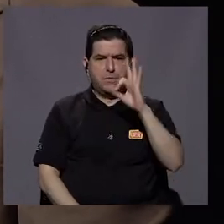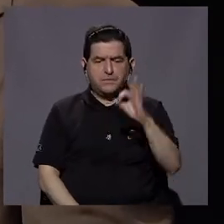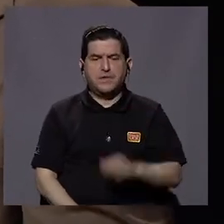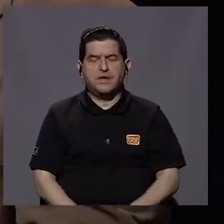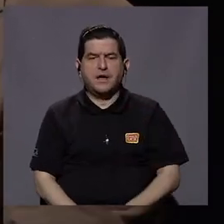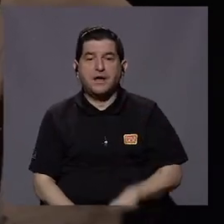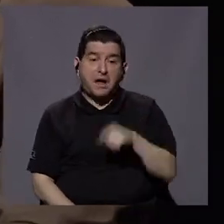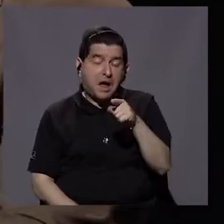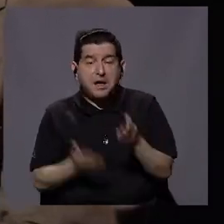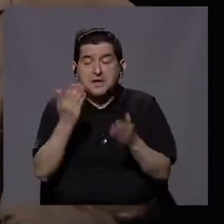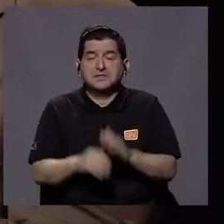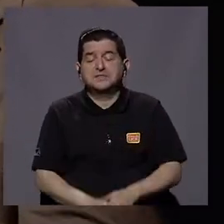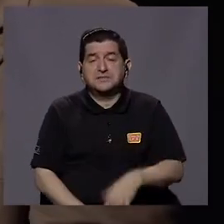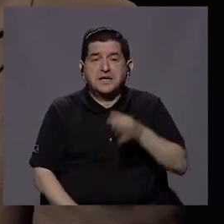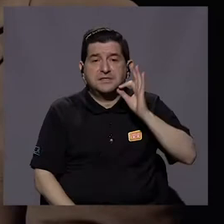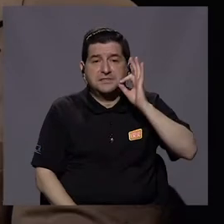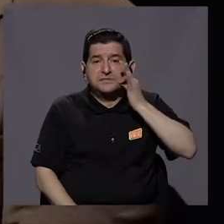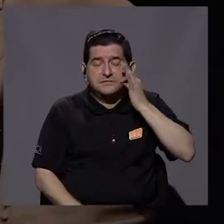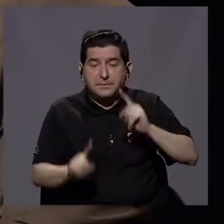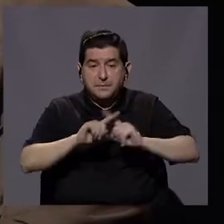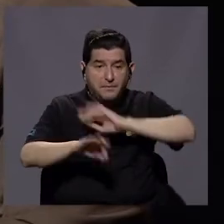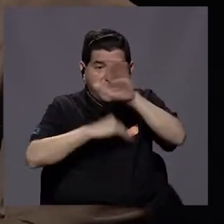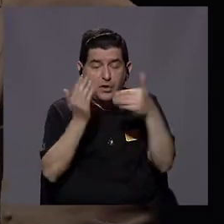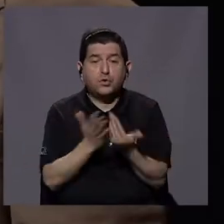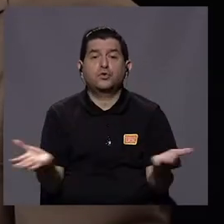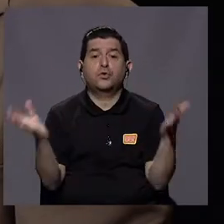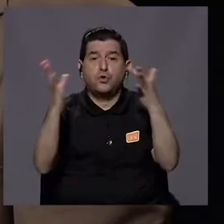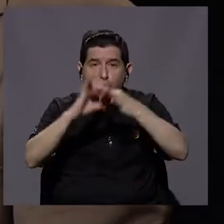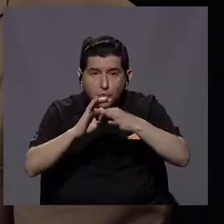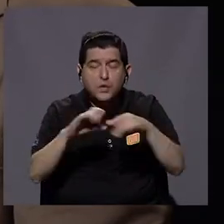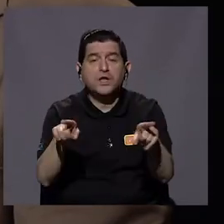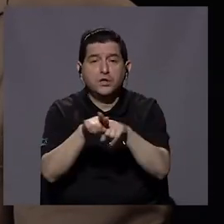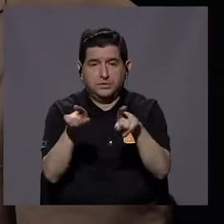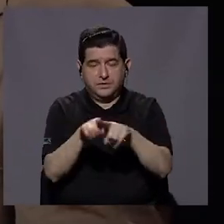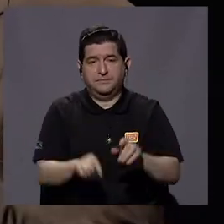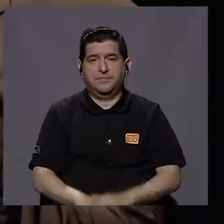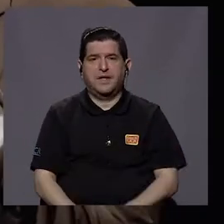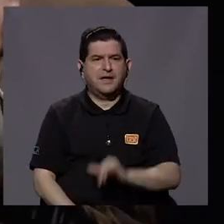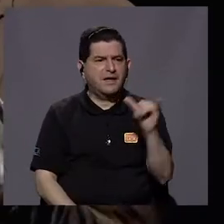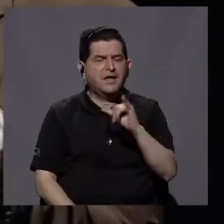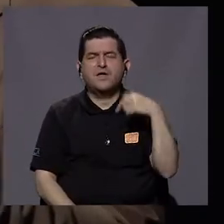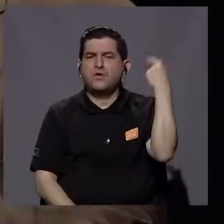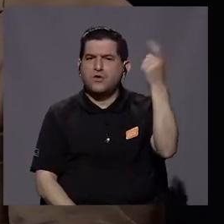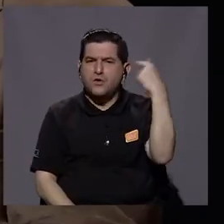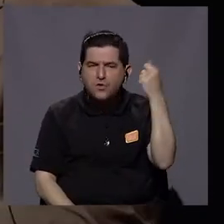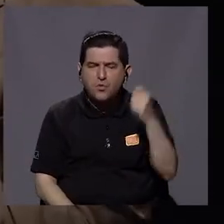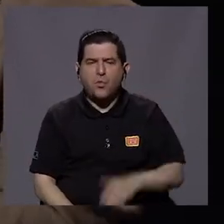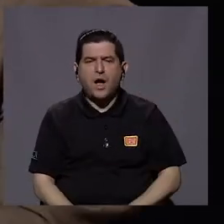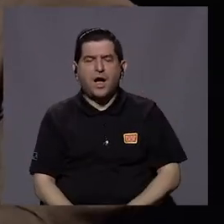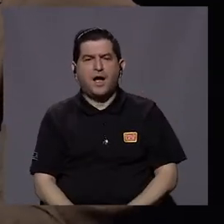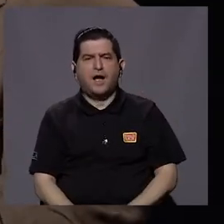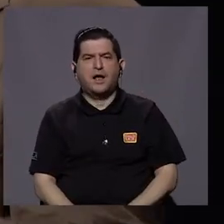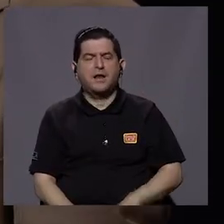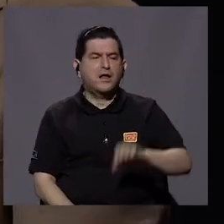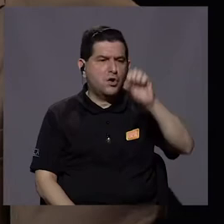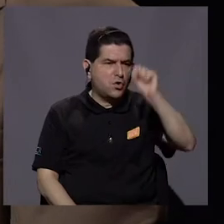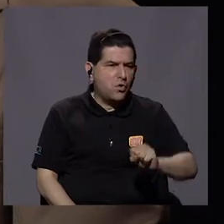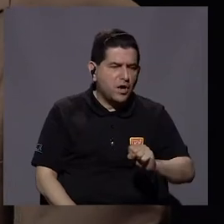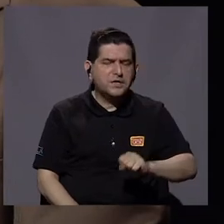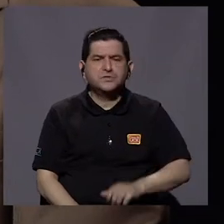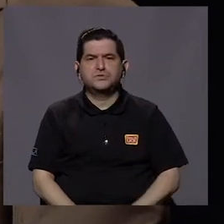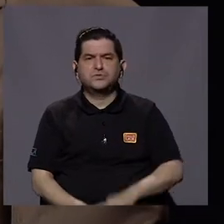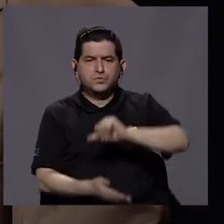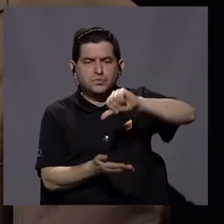fresa, pues potenciamos la fresa, pero también todo aquello que podría venir relacionado con la fresa. Igual así con Guanacaste, con la zona sur, con el centro. Es